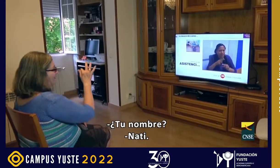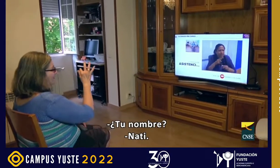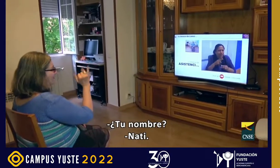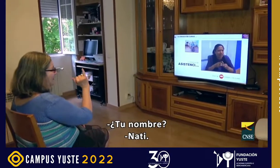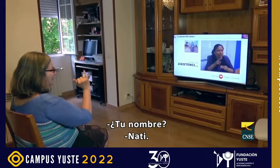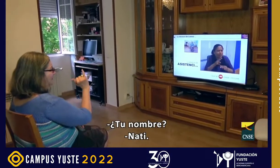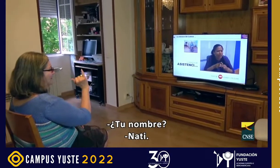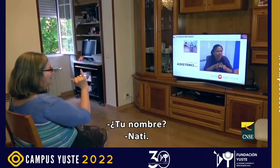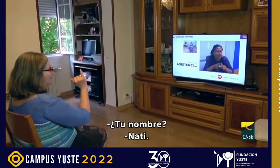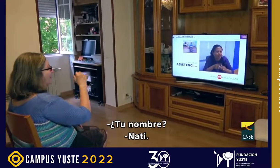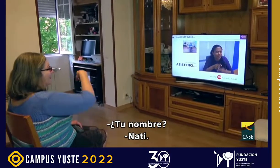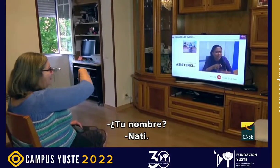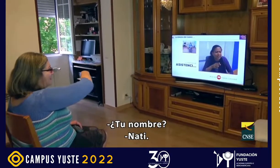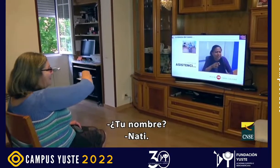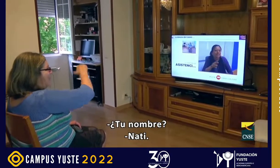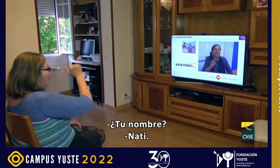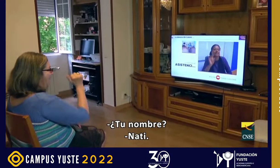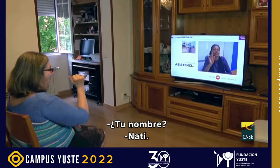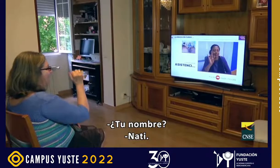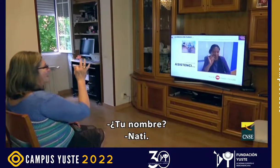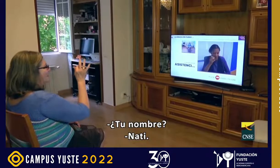nombre Nati